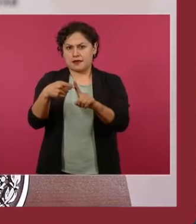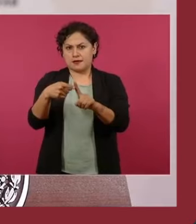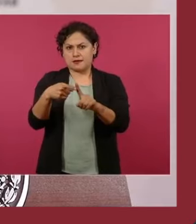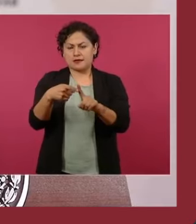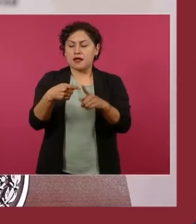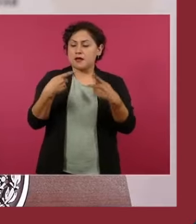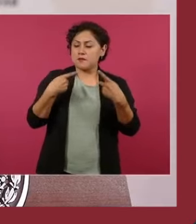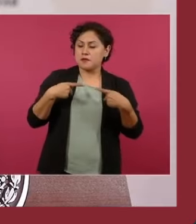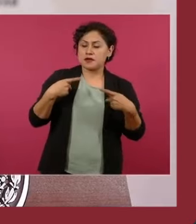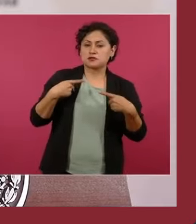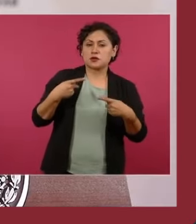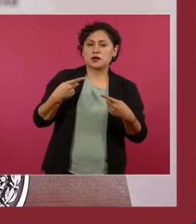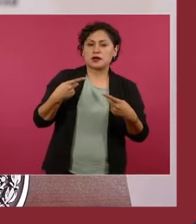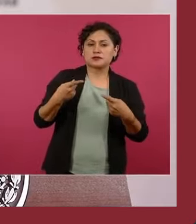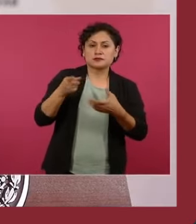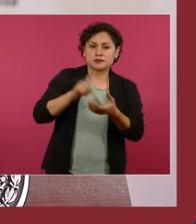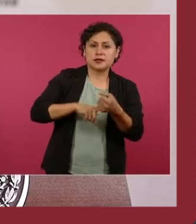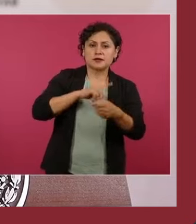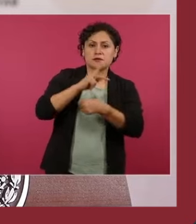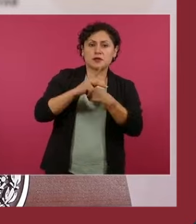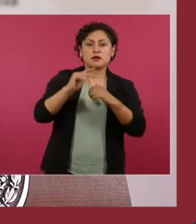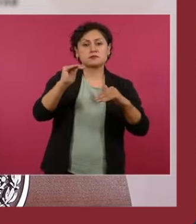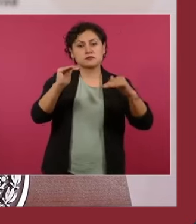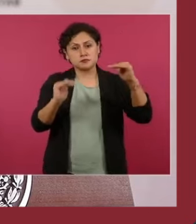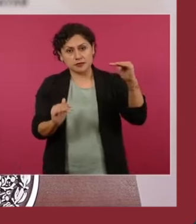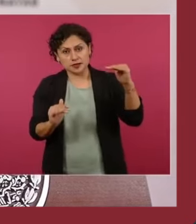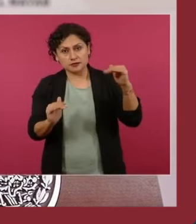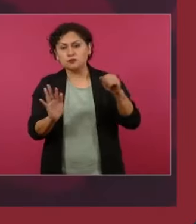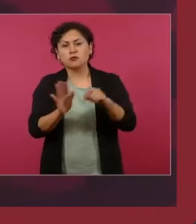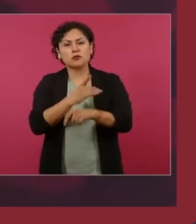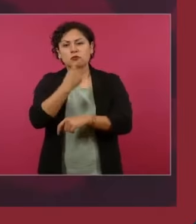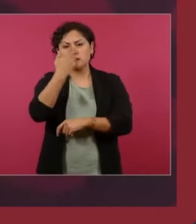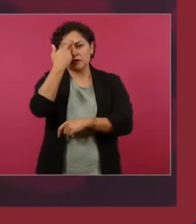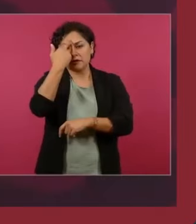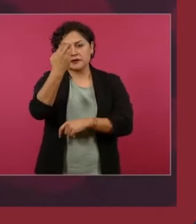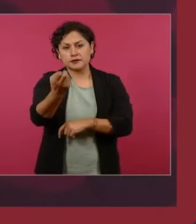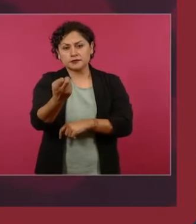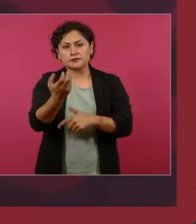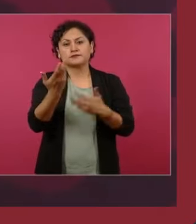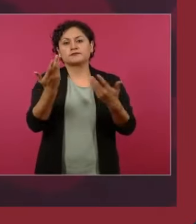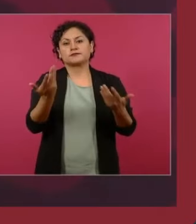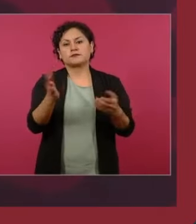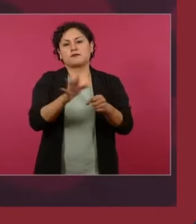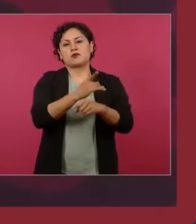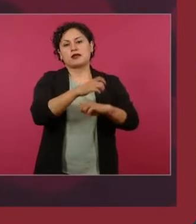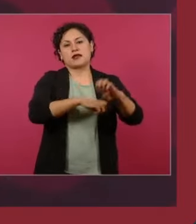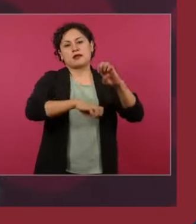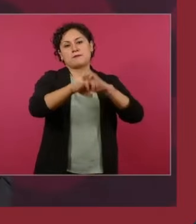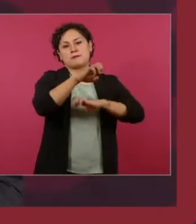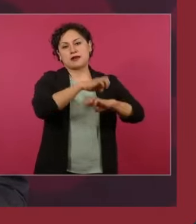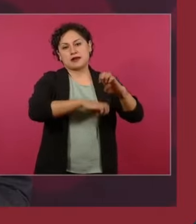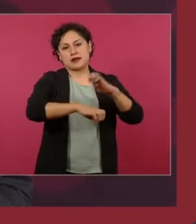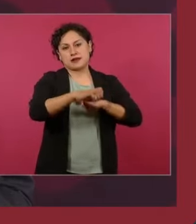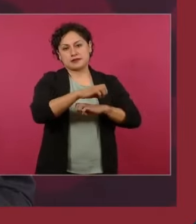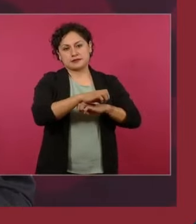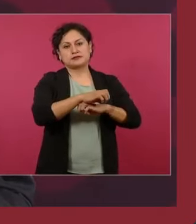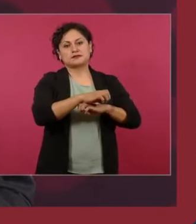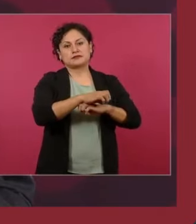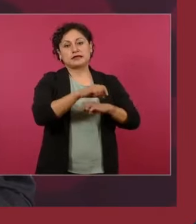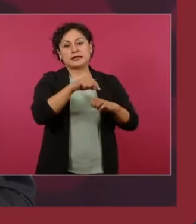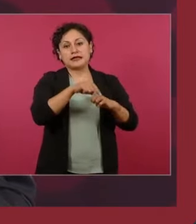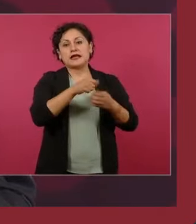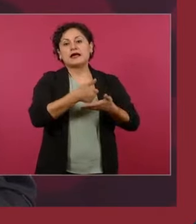económicas son los que aportan dinero a los